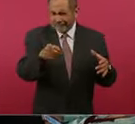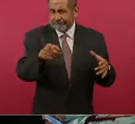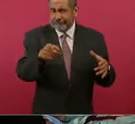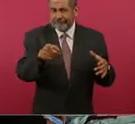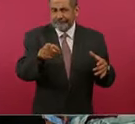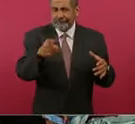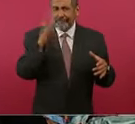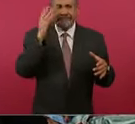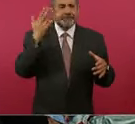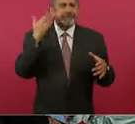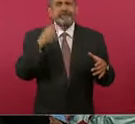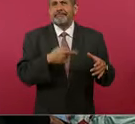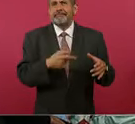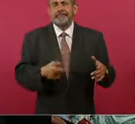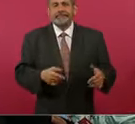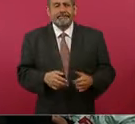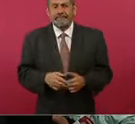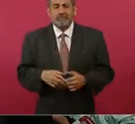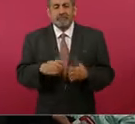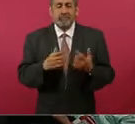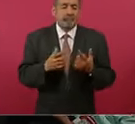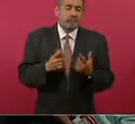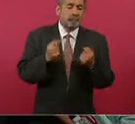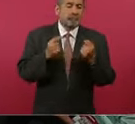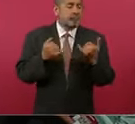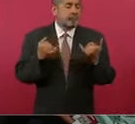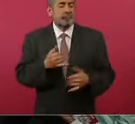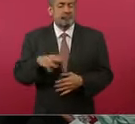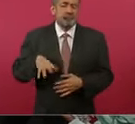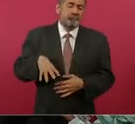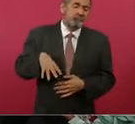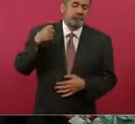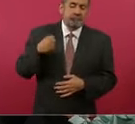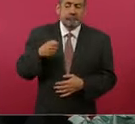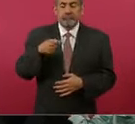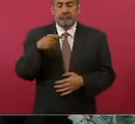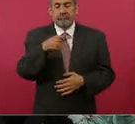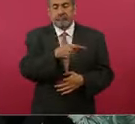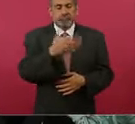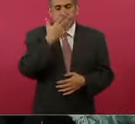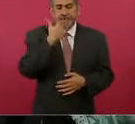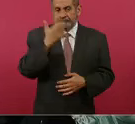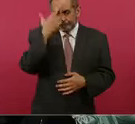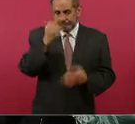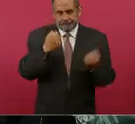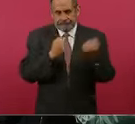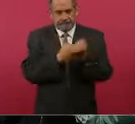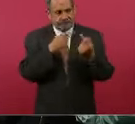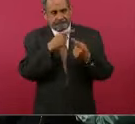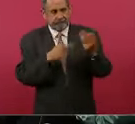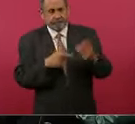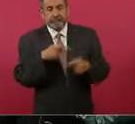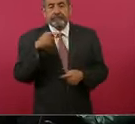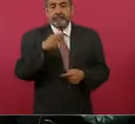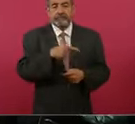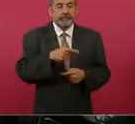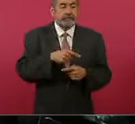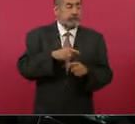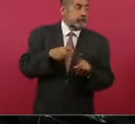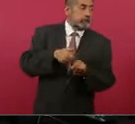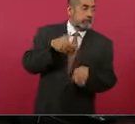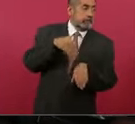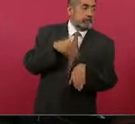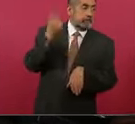de manera arbitraria, abusiva, sin fundamento, por consigna,